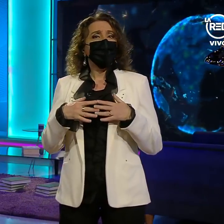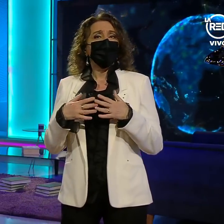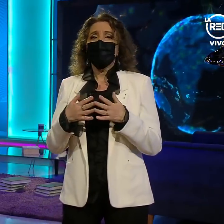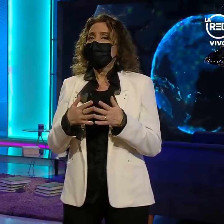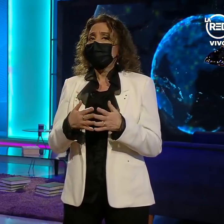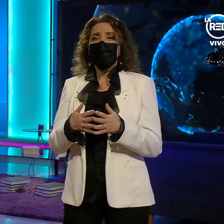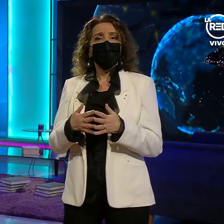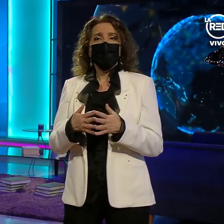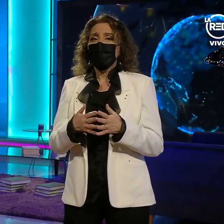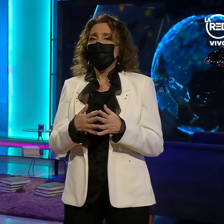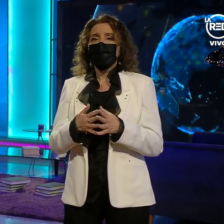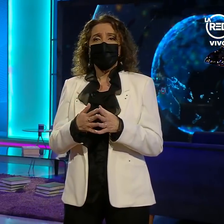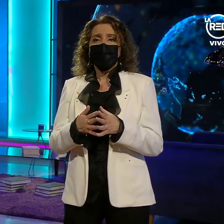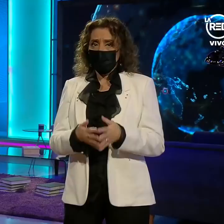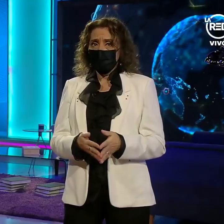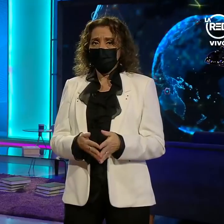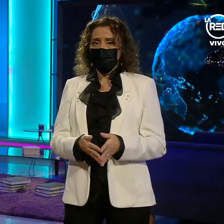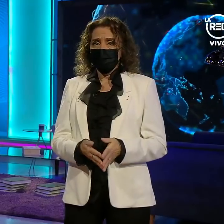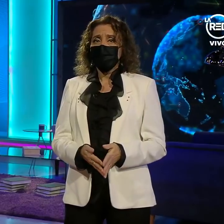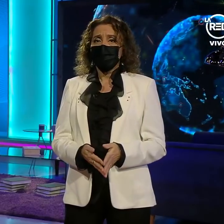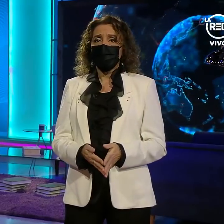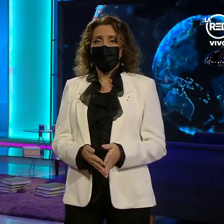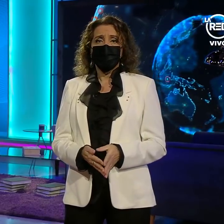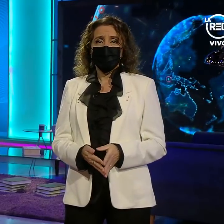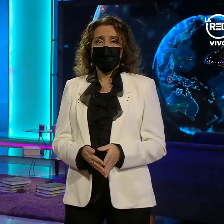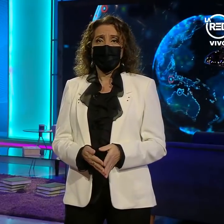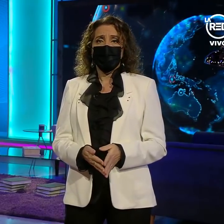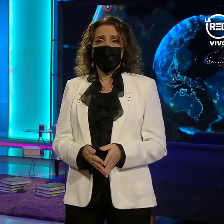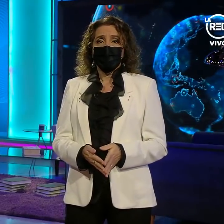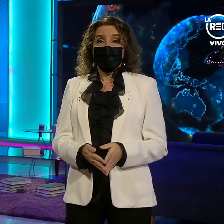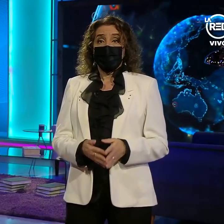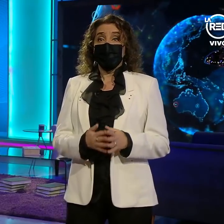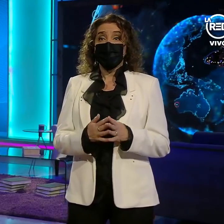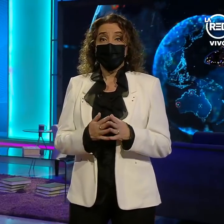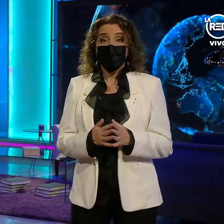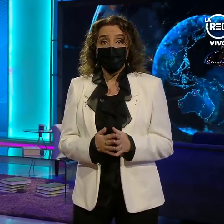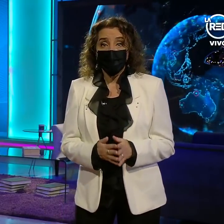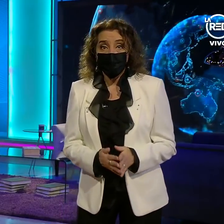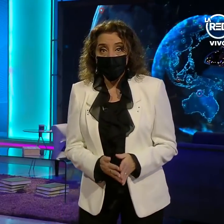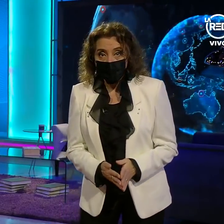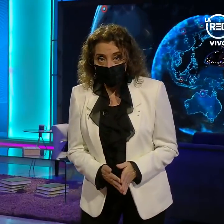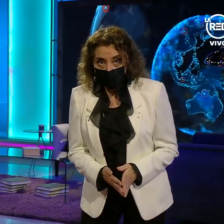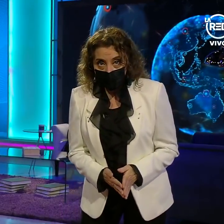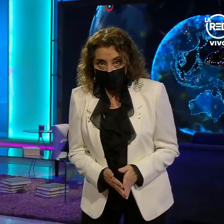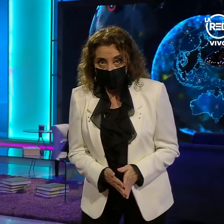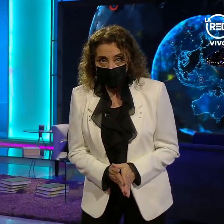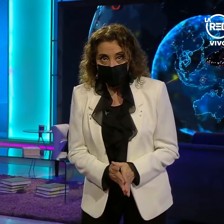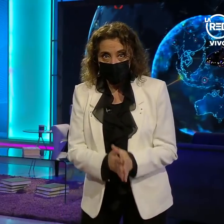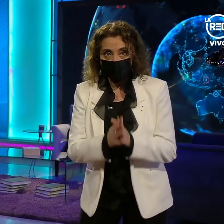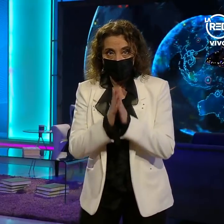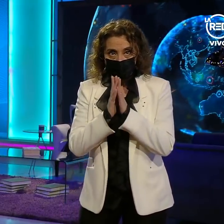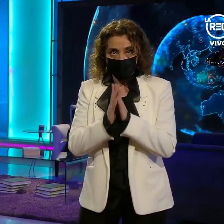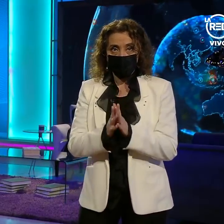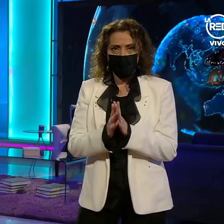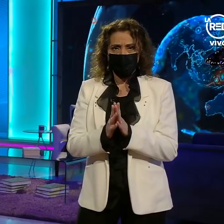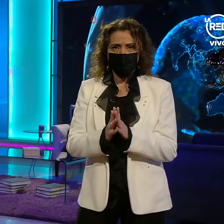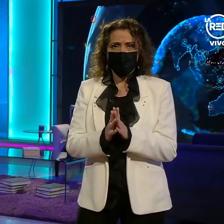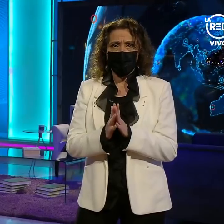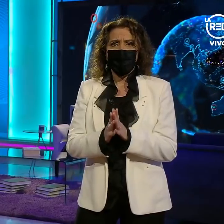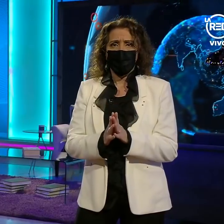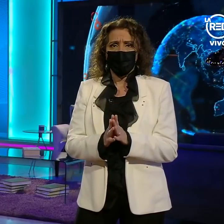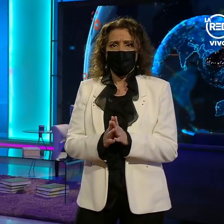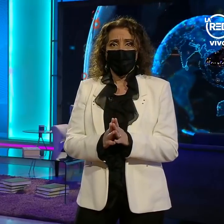este cambio de ciclo no habría requerido un estallido social. El proceso constituyente le da a Chile una